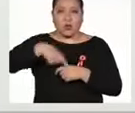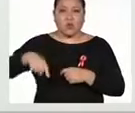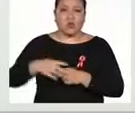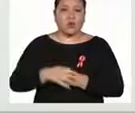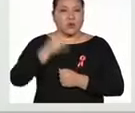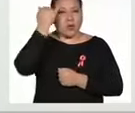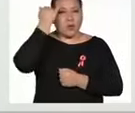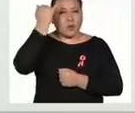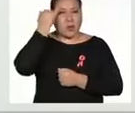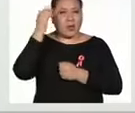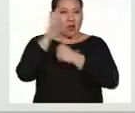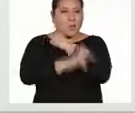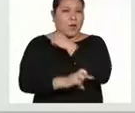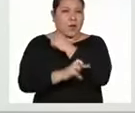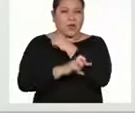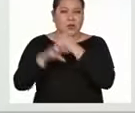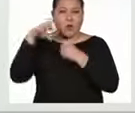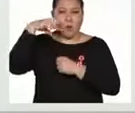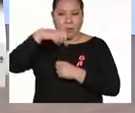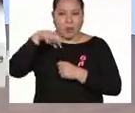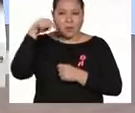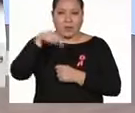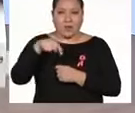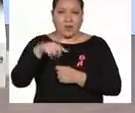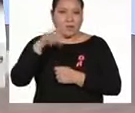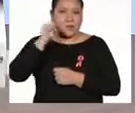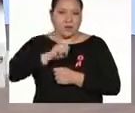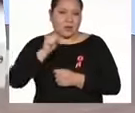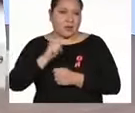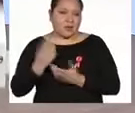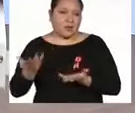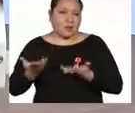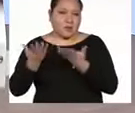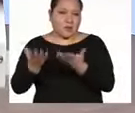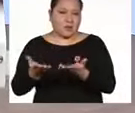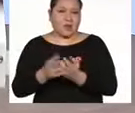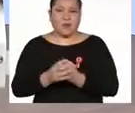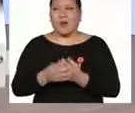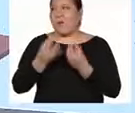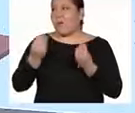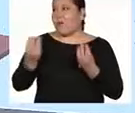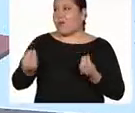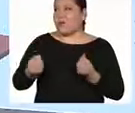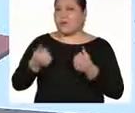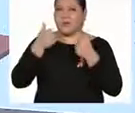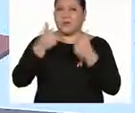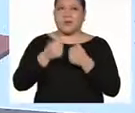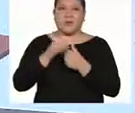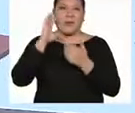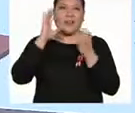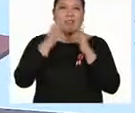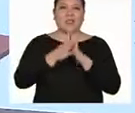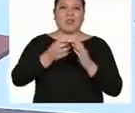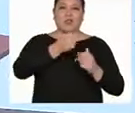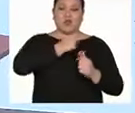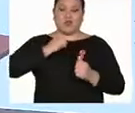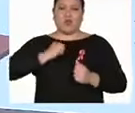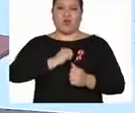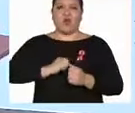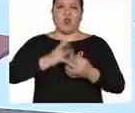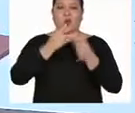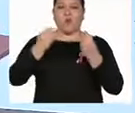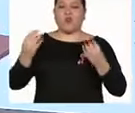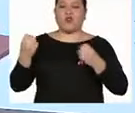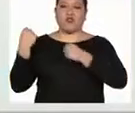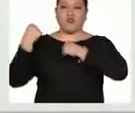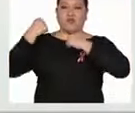cómo sería país con P si eso pasara? Uf, tendría tanto a su favor. Como un superhéroe con múltiples superpoderes